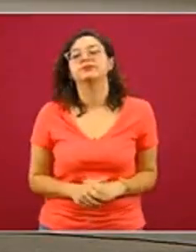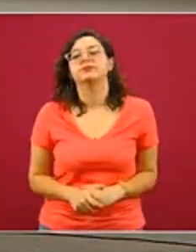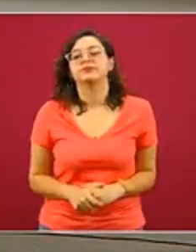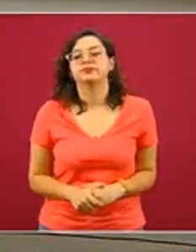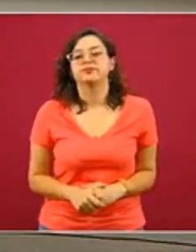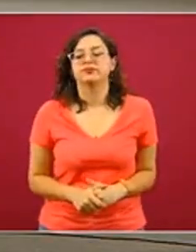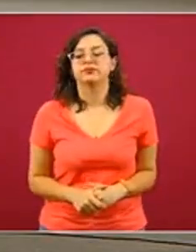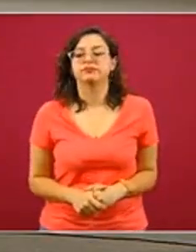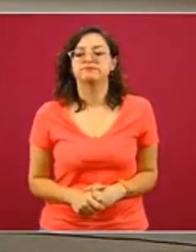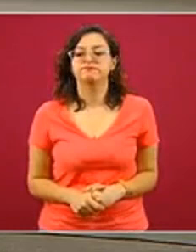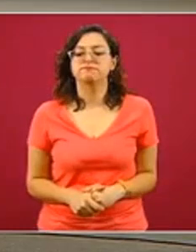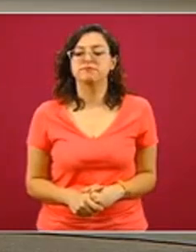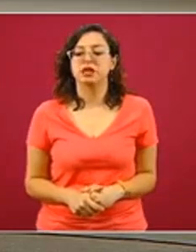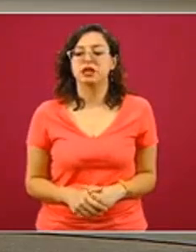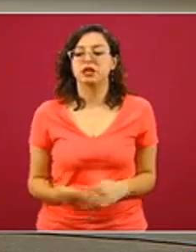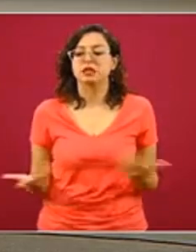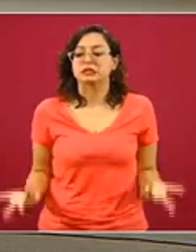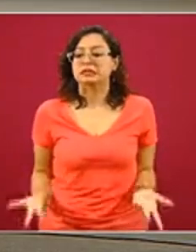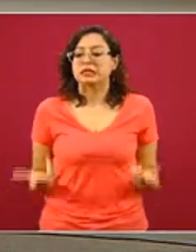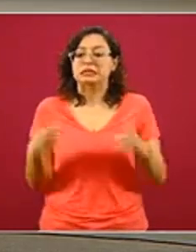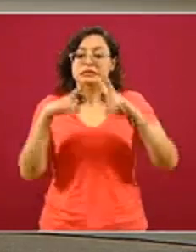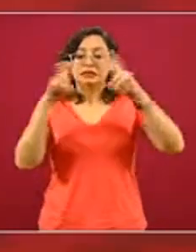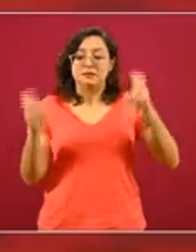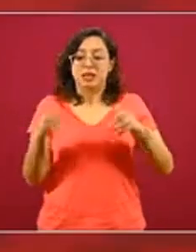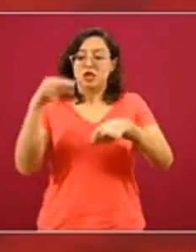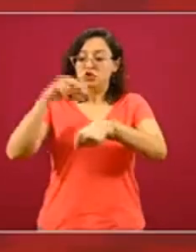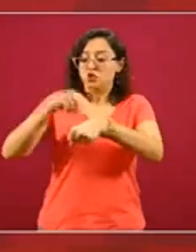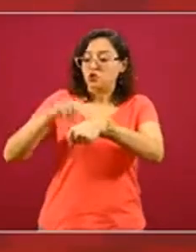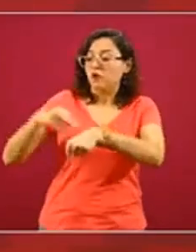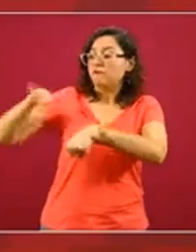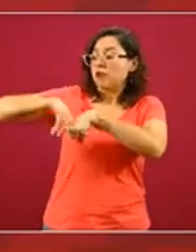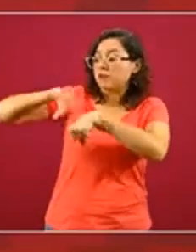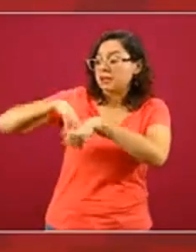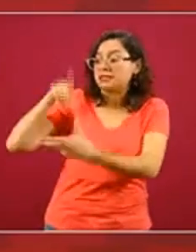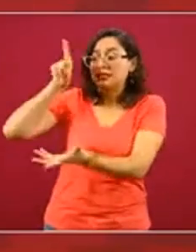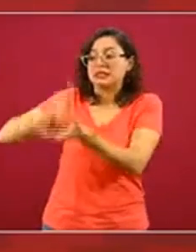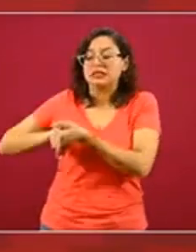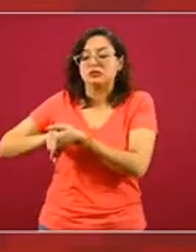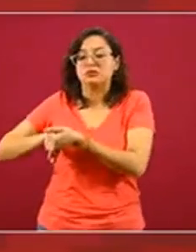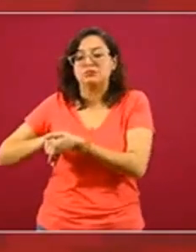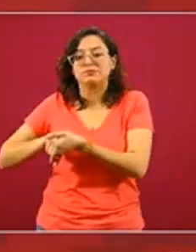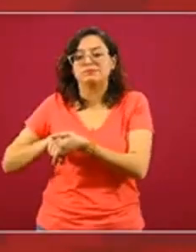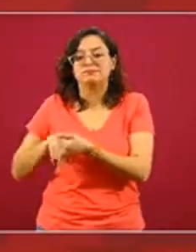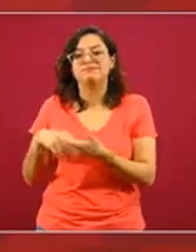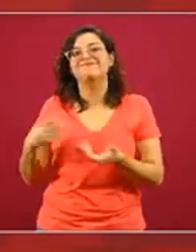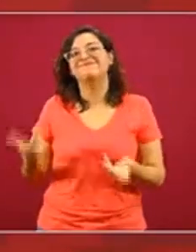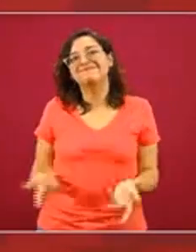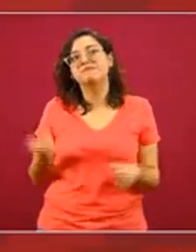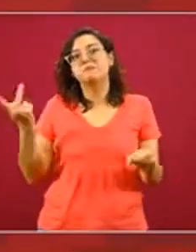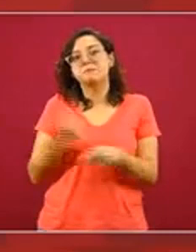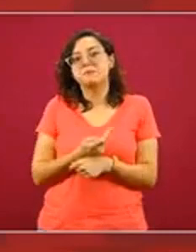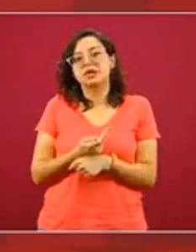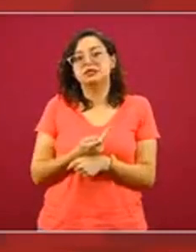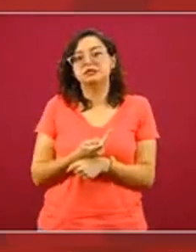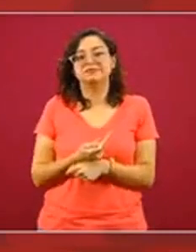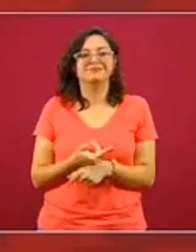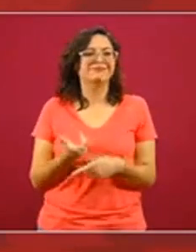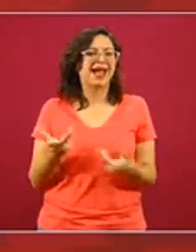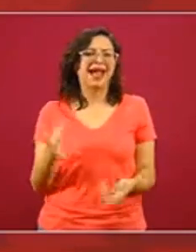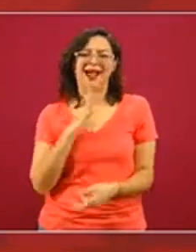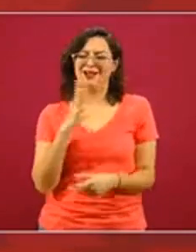a consultorios adyacentes a farmacia, estos consultorios proliferaron